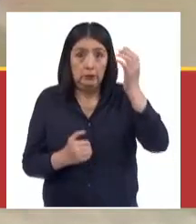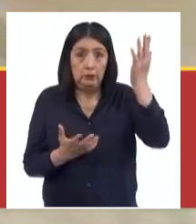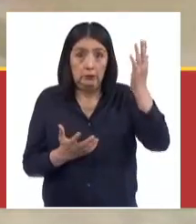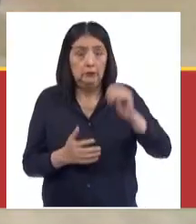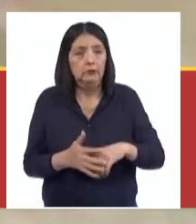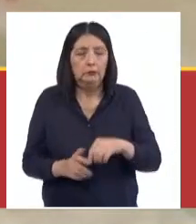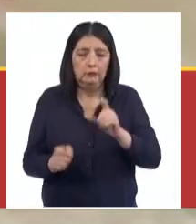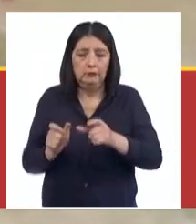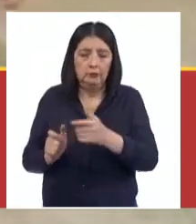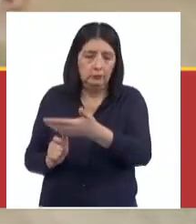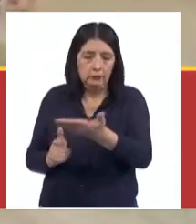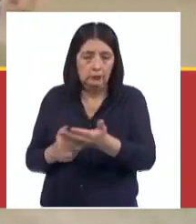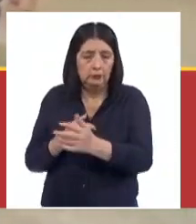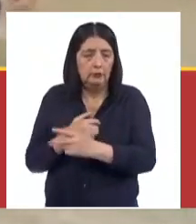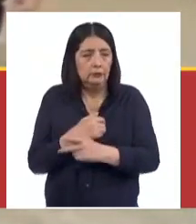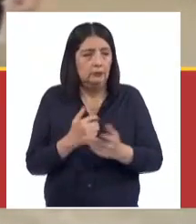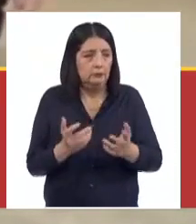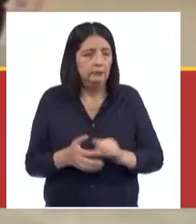el pueblo,